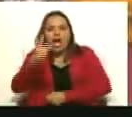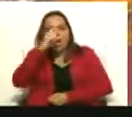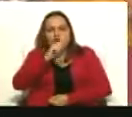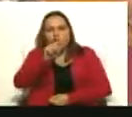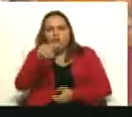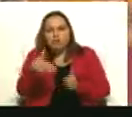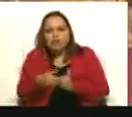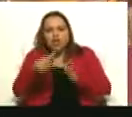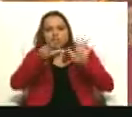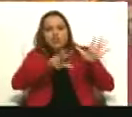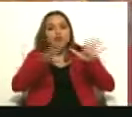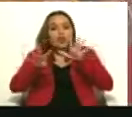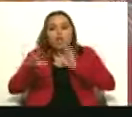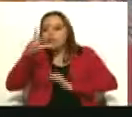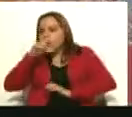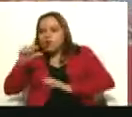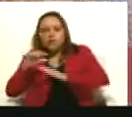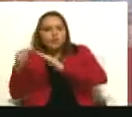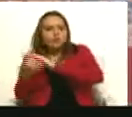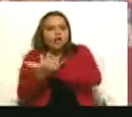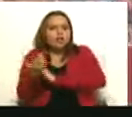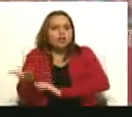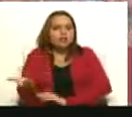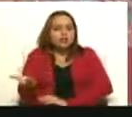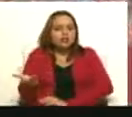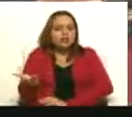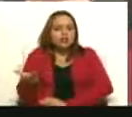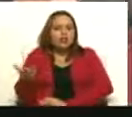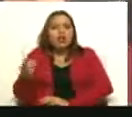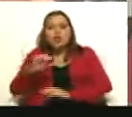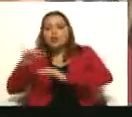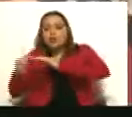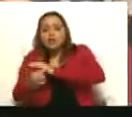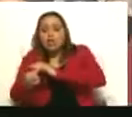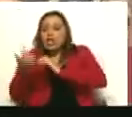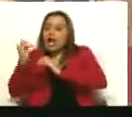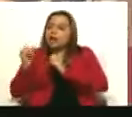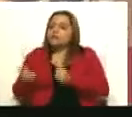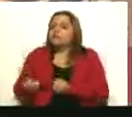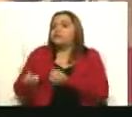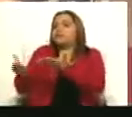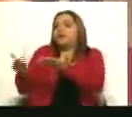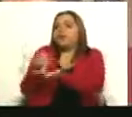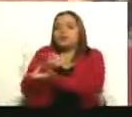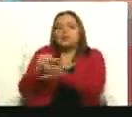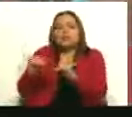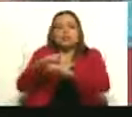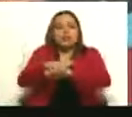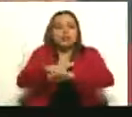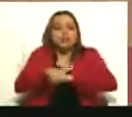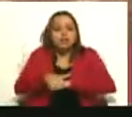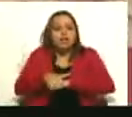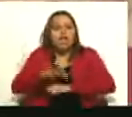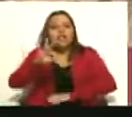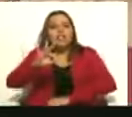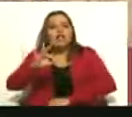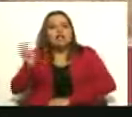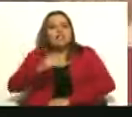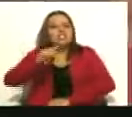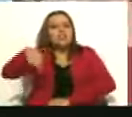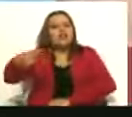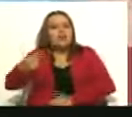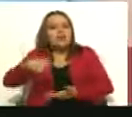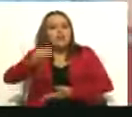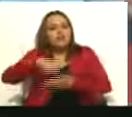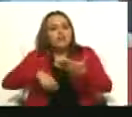1899, Guyana no existía, Guyana era una colonia. Guyana le ceden la independencia a la corona británica 3 meses después de la firma del